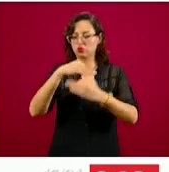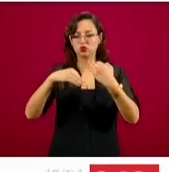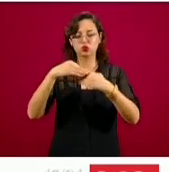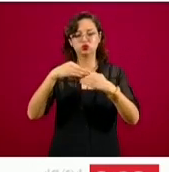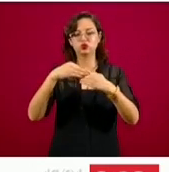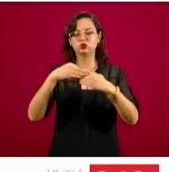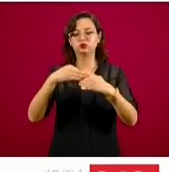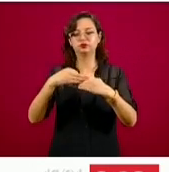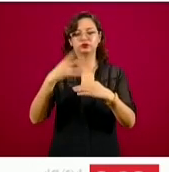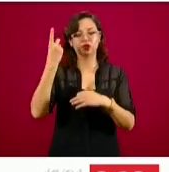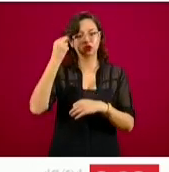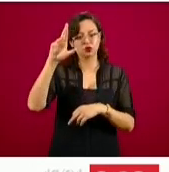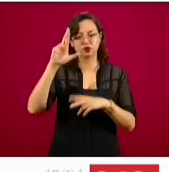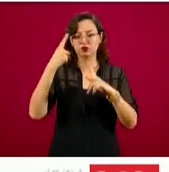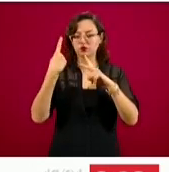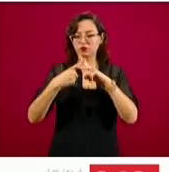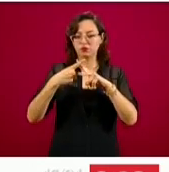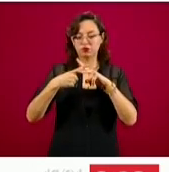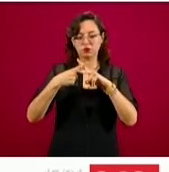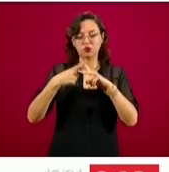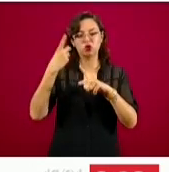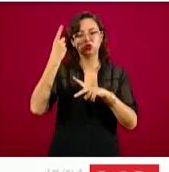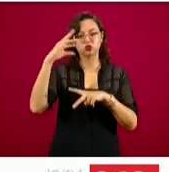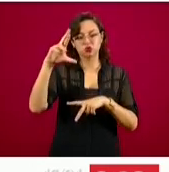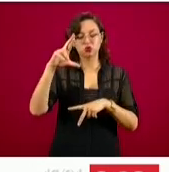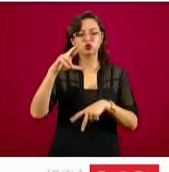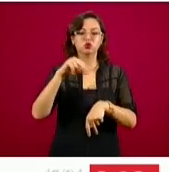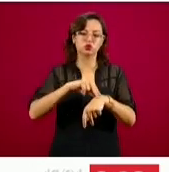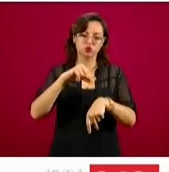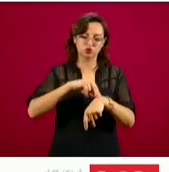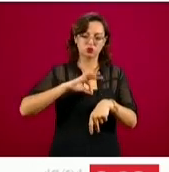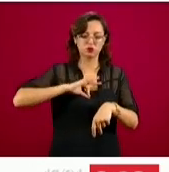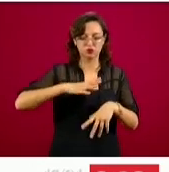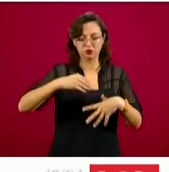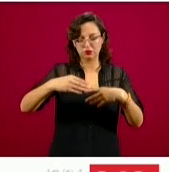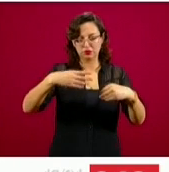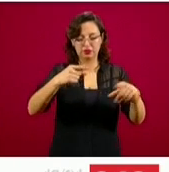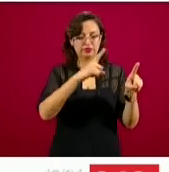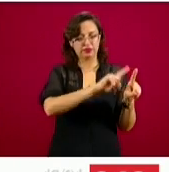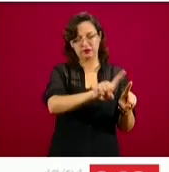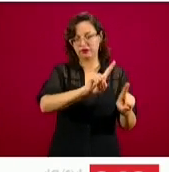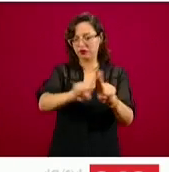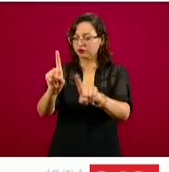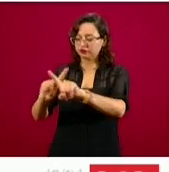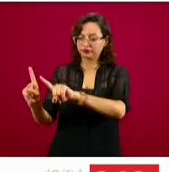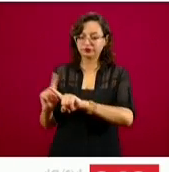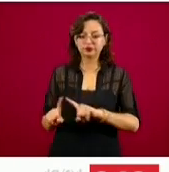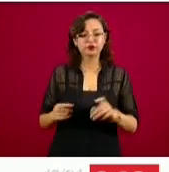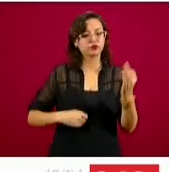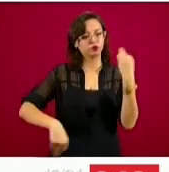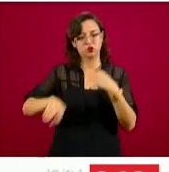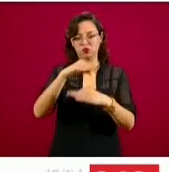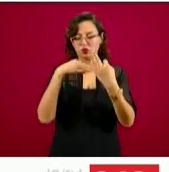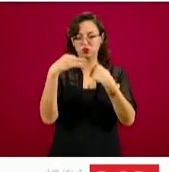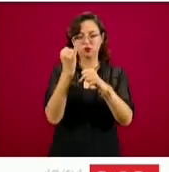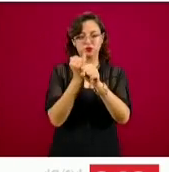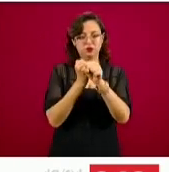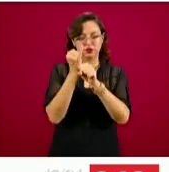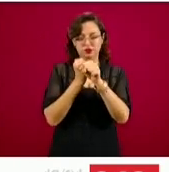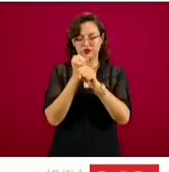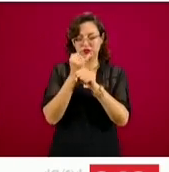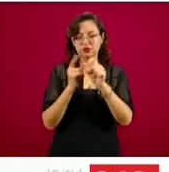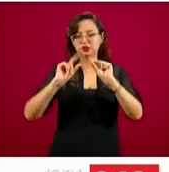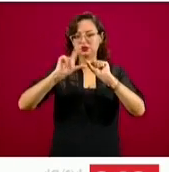en matemáticas, son matemáticas aplicadas en distintas especialidades de la matemática, y todos ellos son investigadores